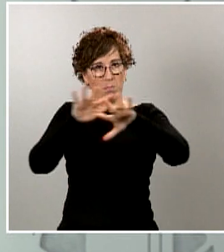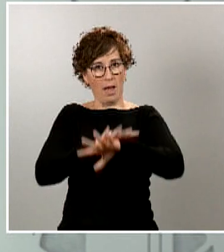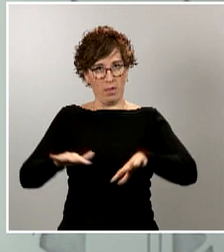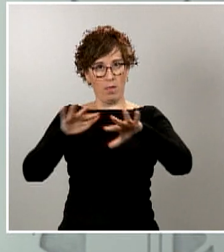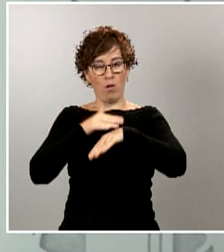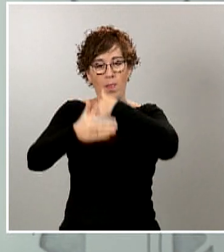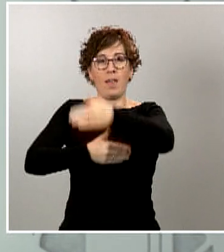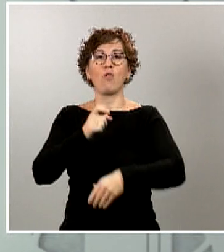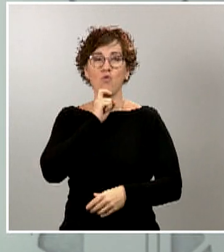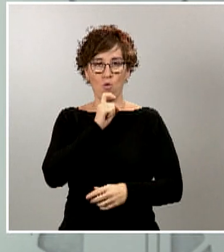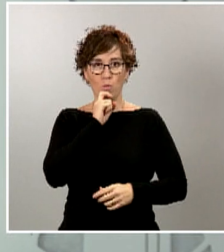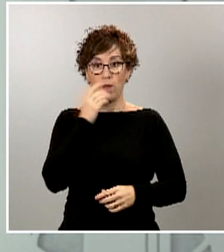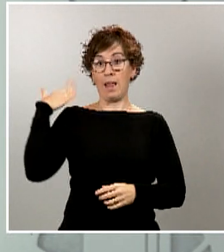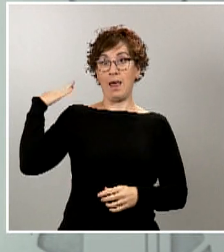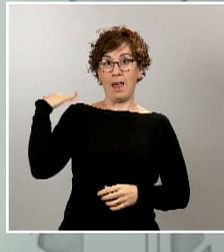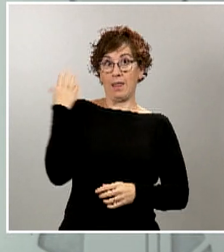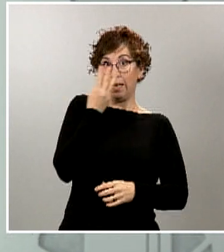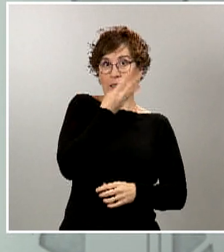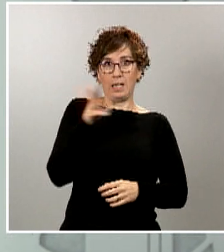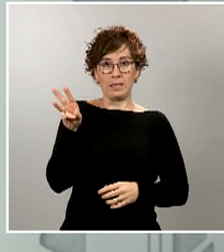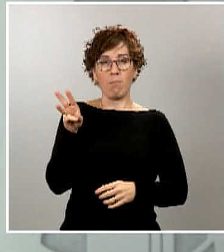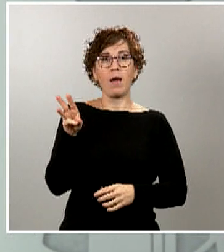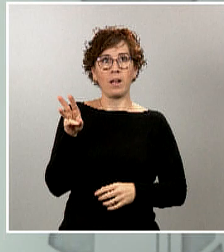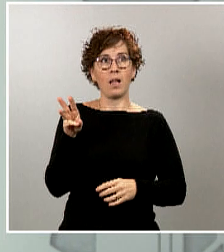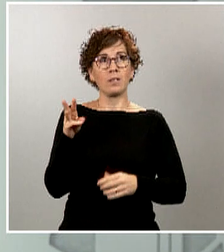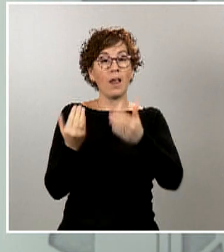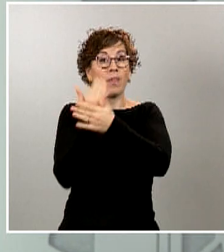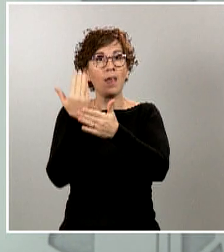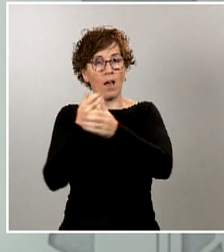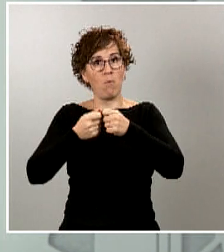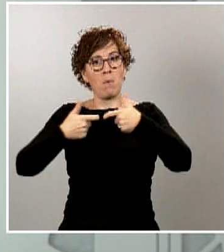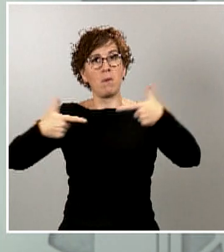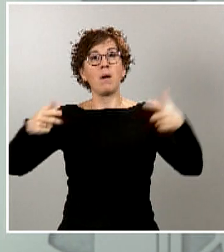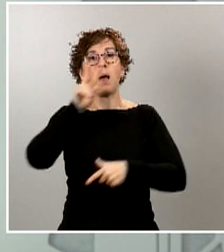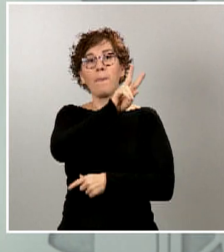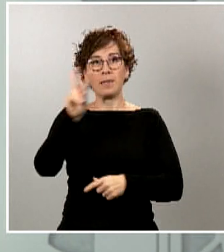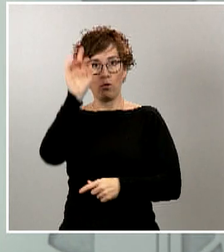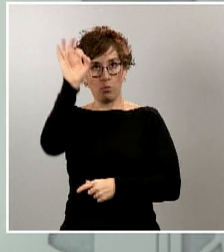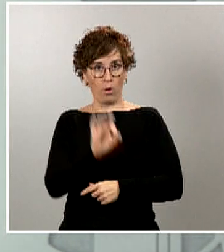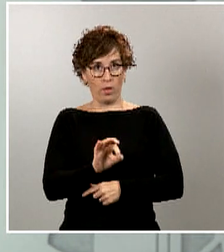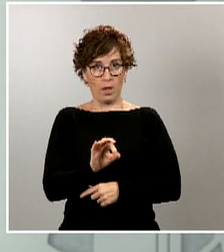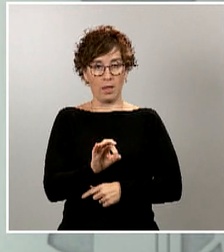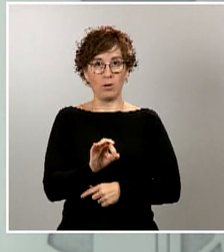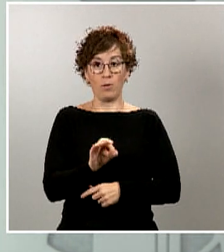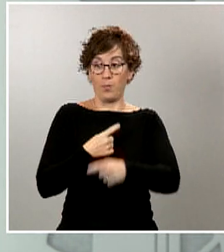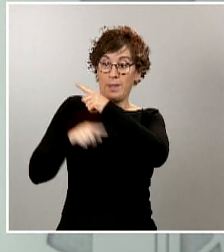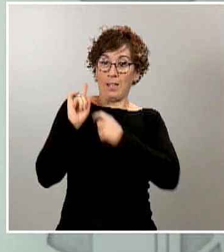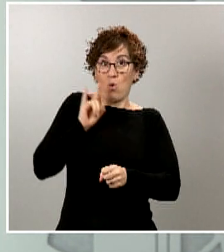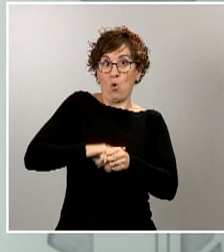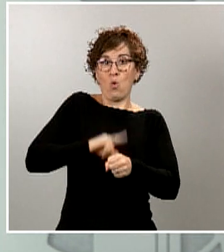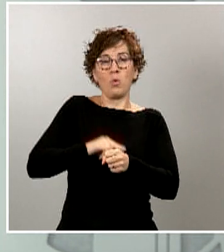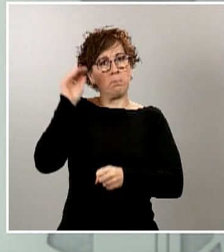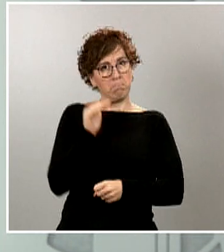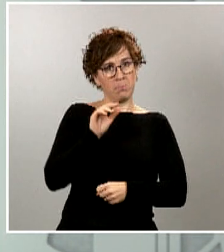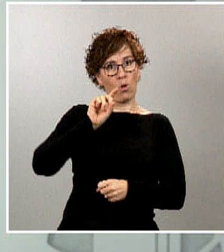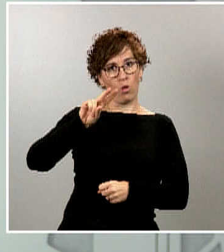3 semanas teníamos un aumento diario de contagios de un 22%. El pasado lunes era del 12% y